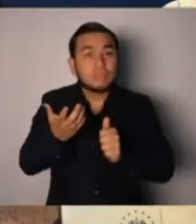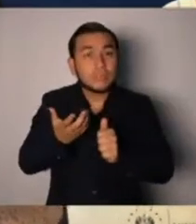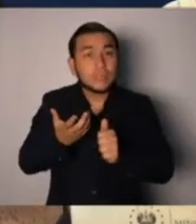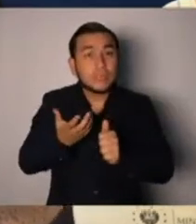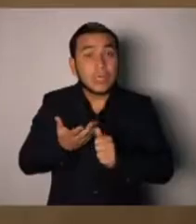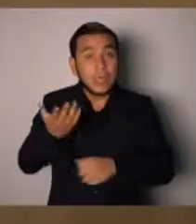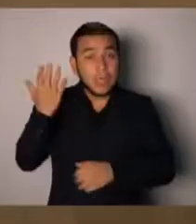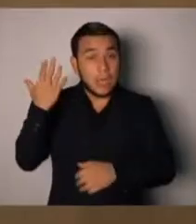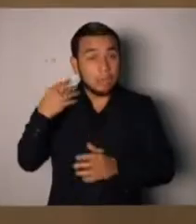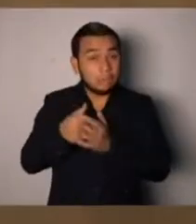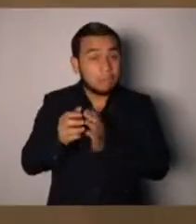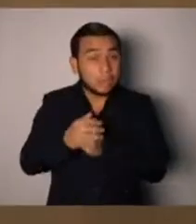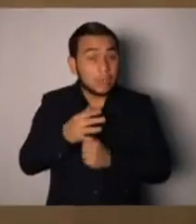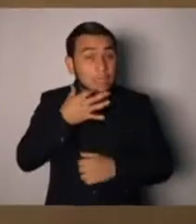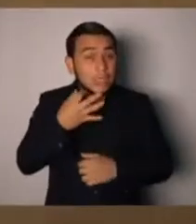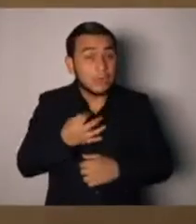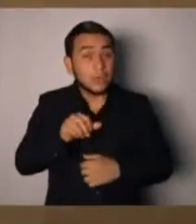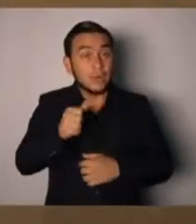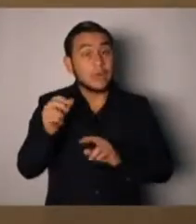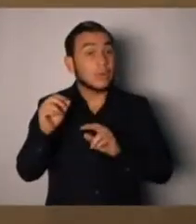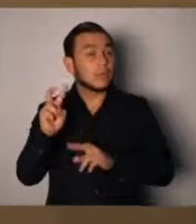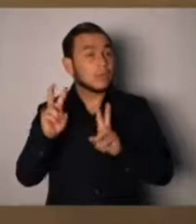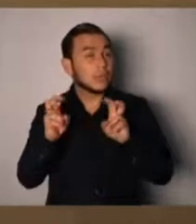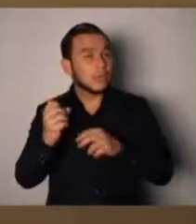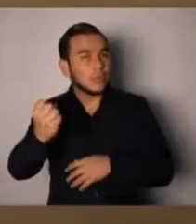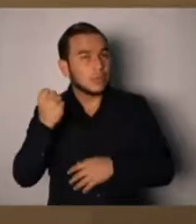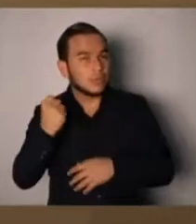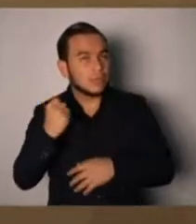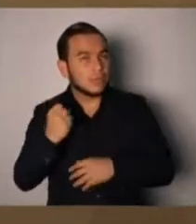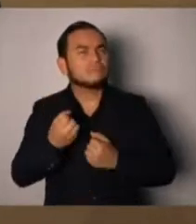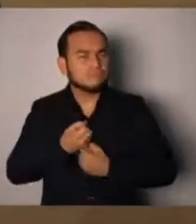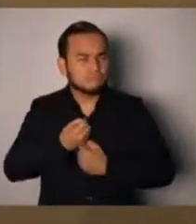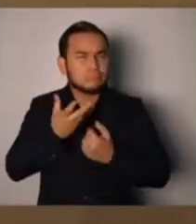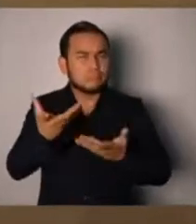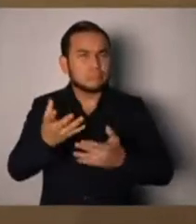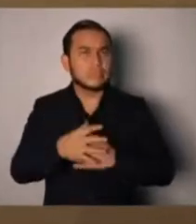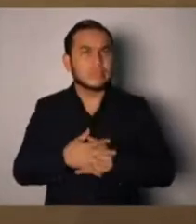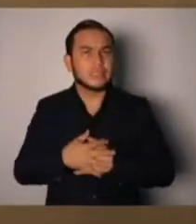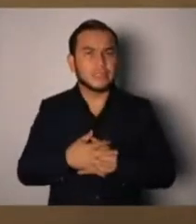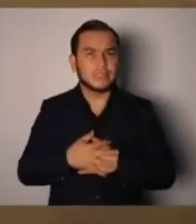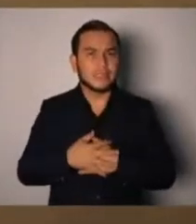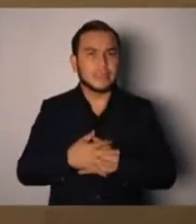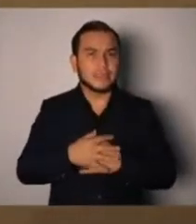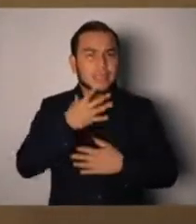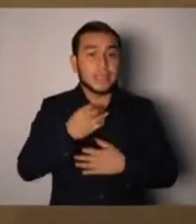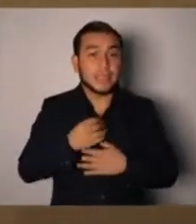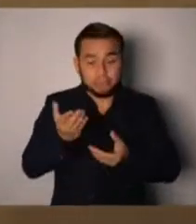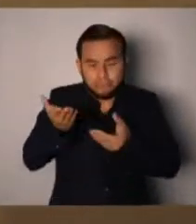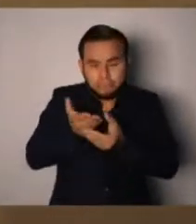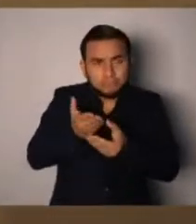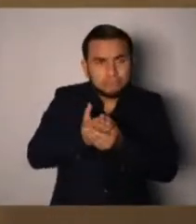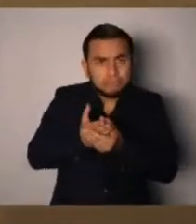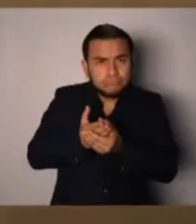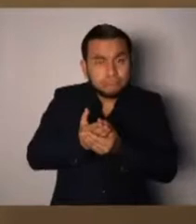dejaron porque hay otra cosa que es importante y que creo que debo de tocarlo son los archivos militares